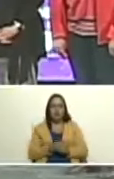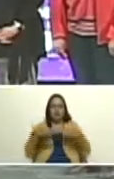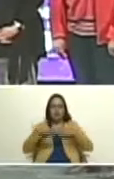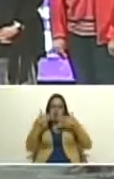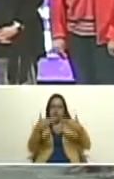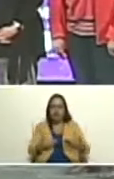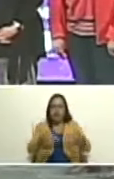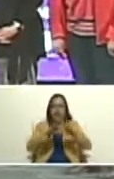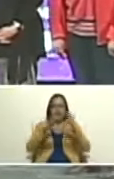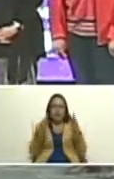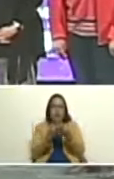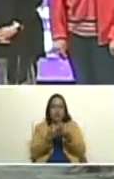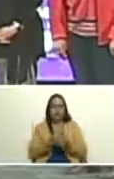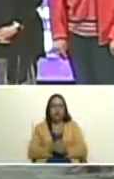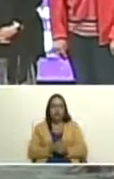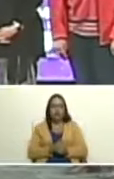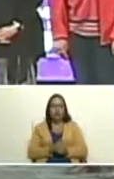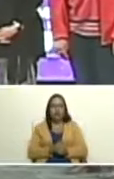la familia.